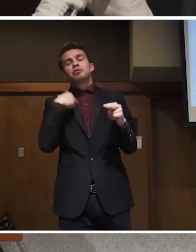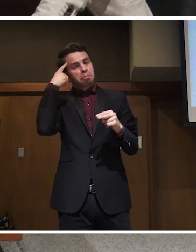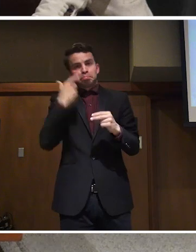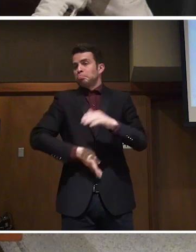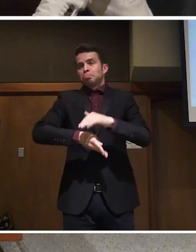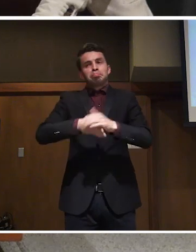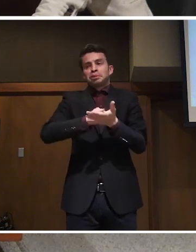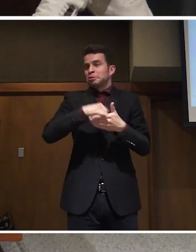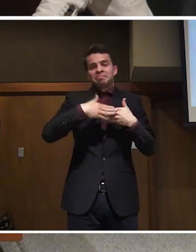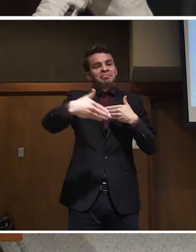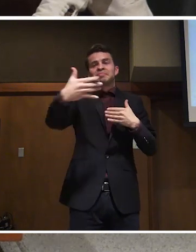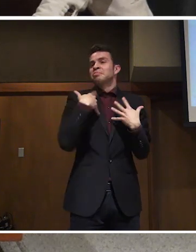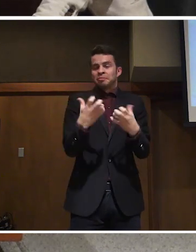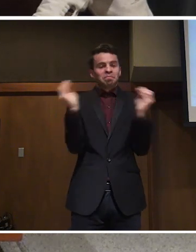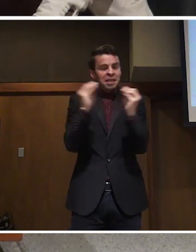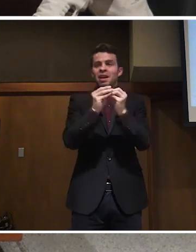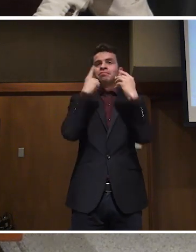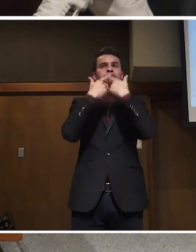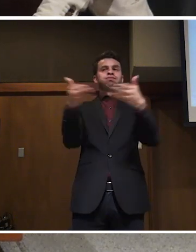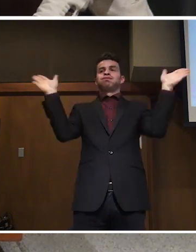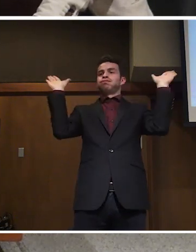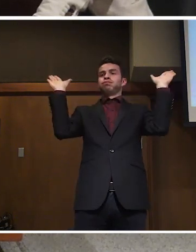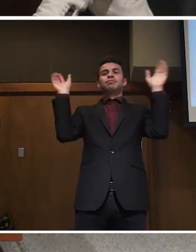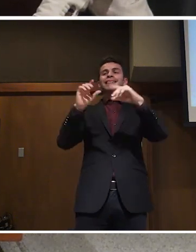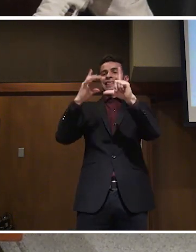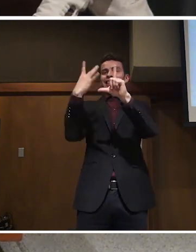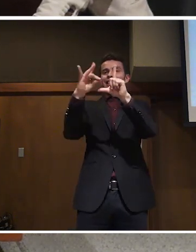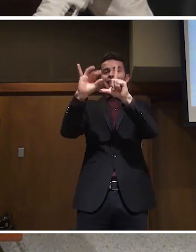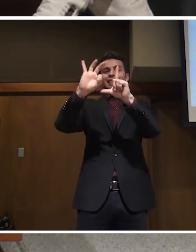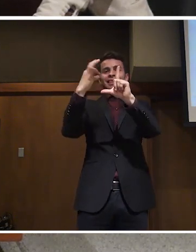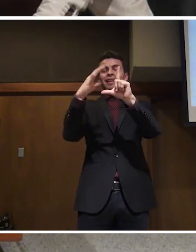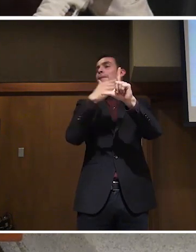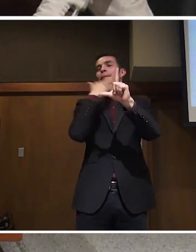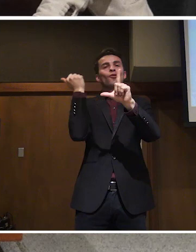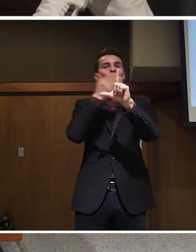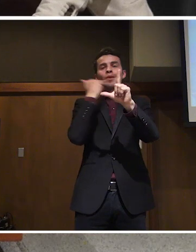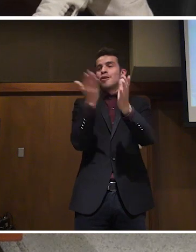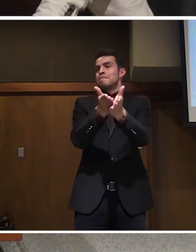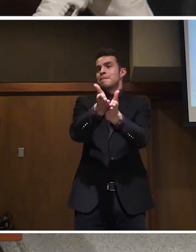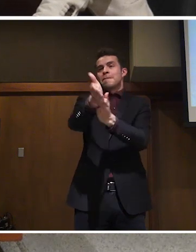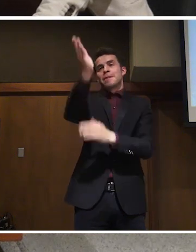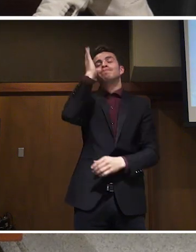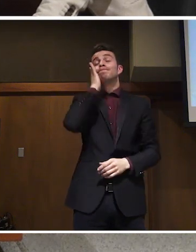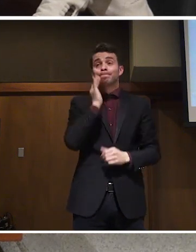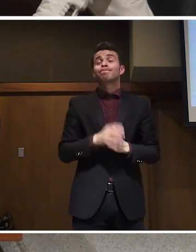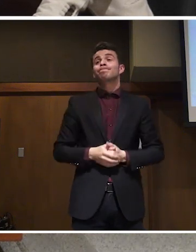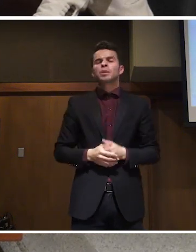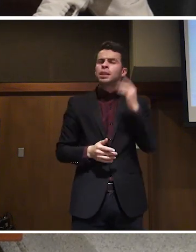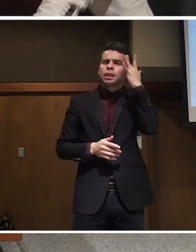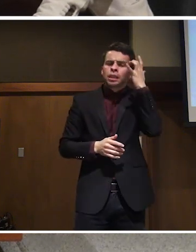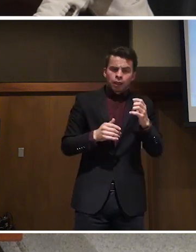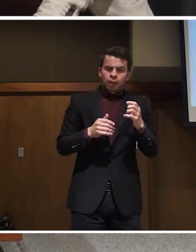esa tarea de ofrecer la mayor cantidad de material digital a los usuarios,